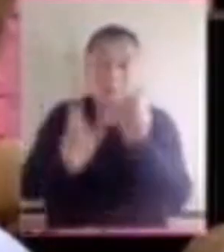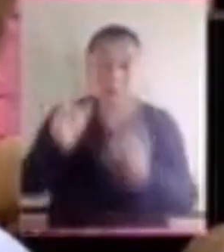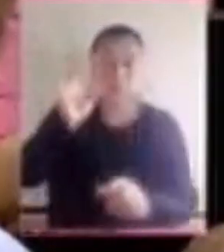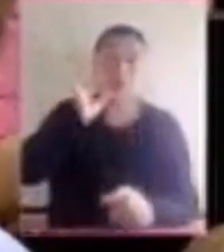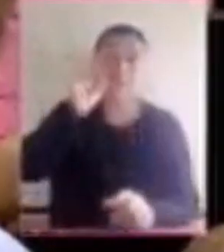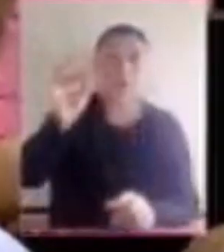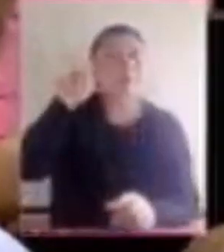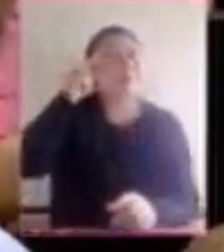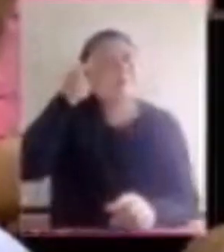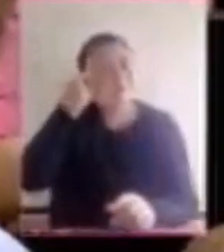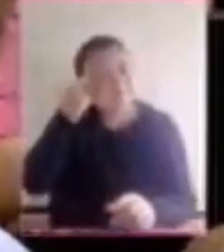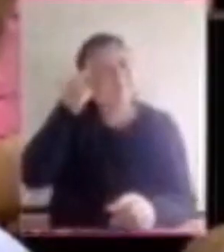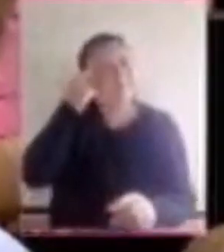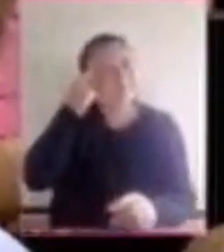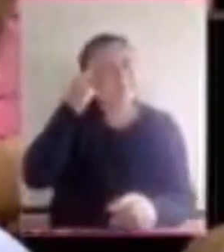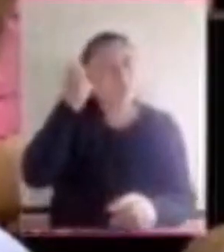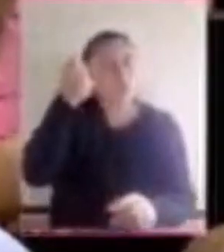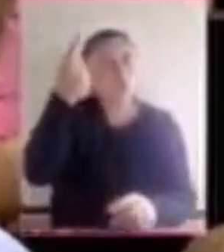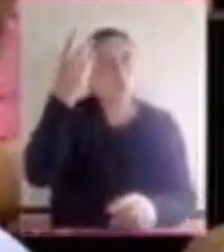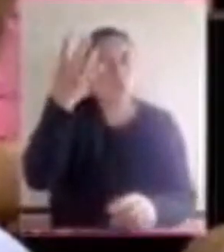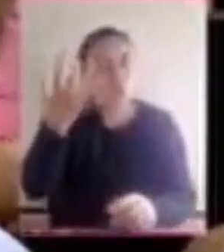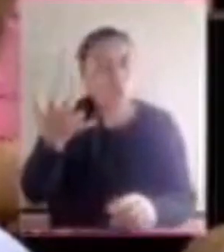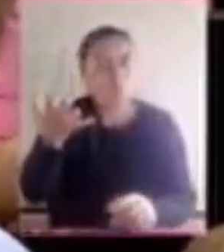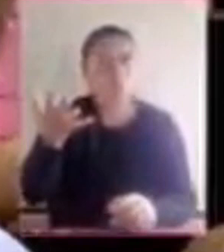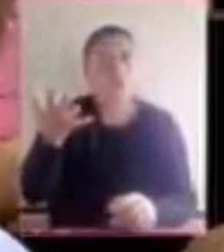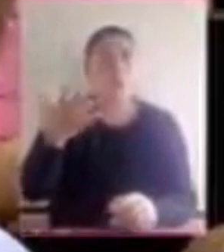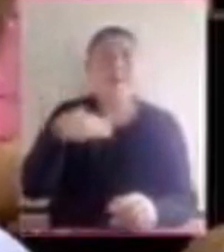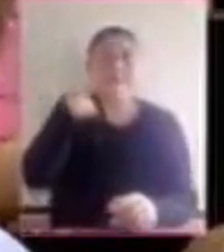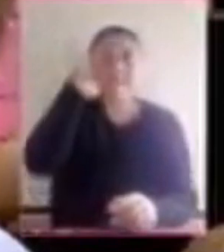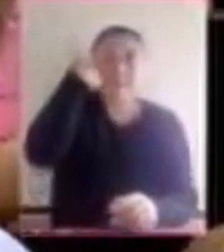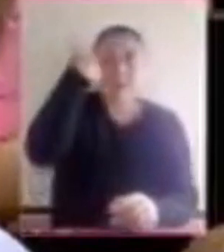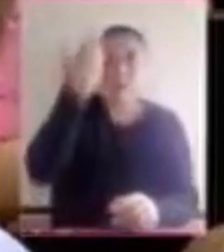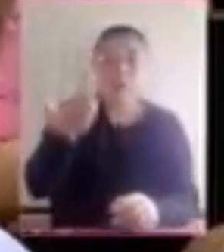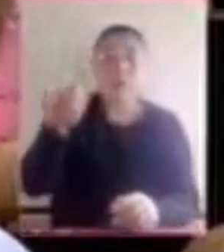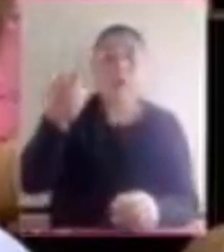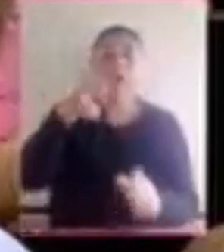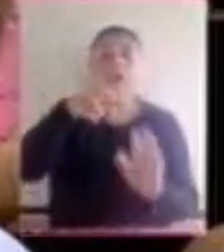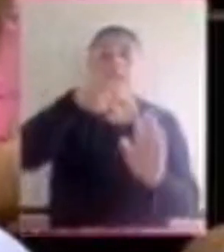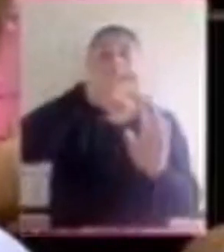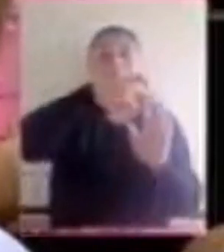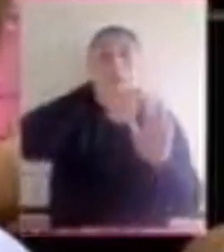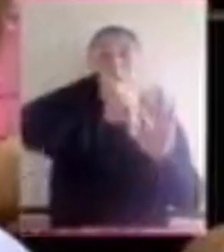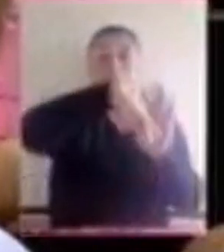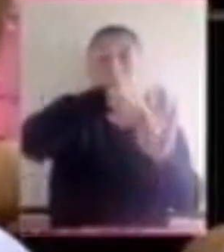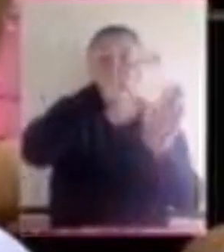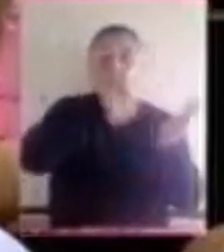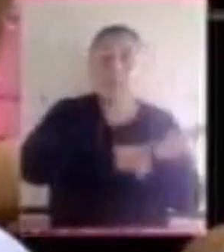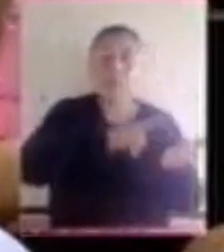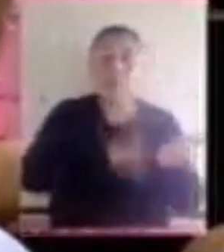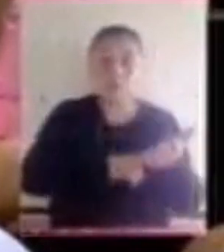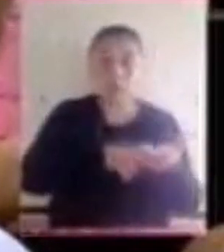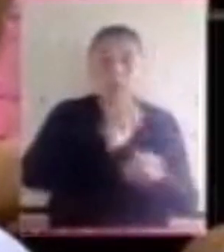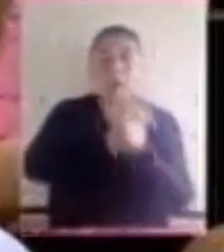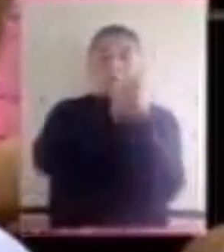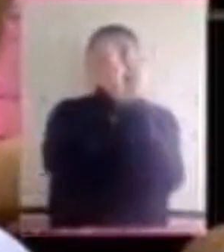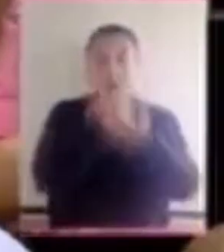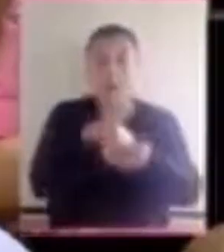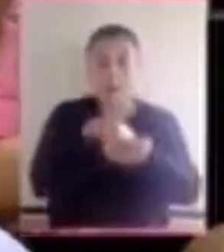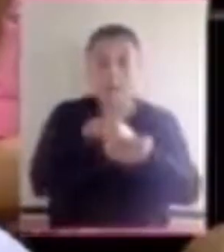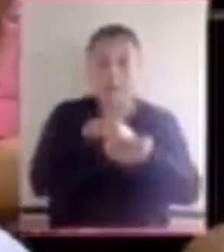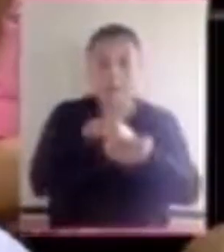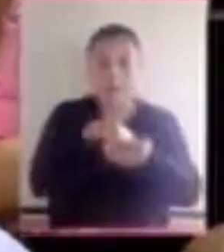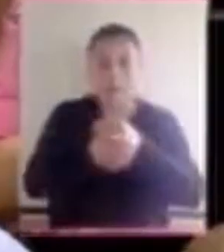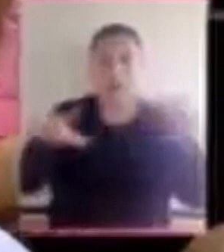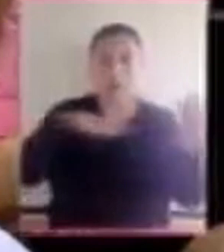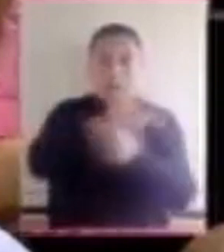dan vergüenza. Y esta reforma tributaria lo que busca es precisamente cambiar esa situación, porque el diagnóstico de por